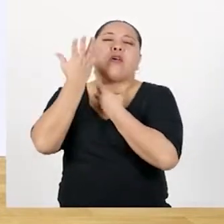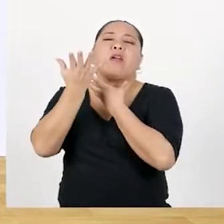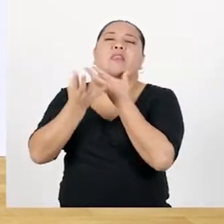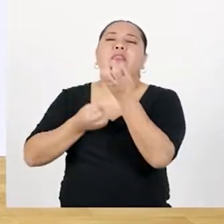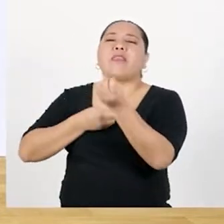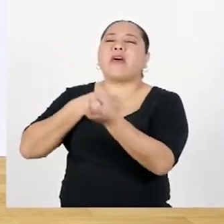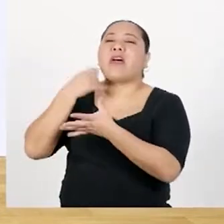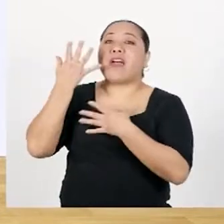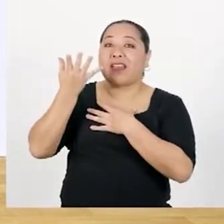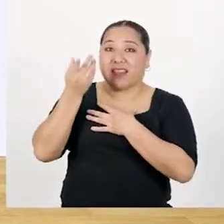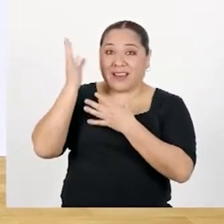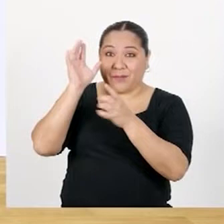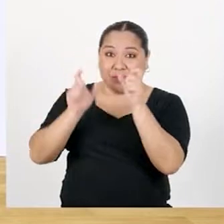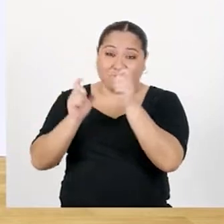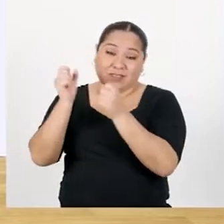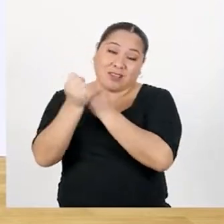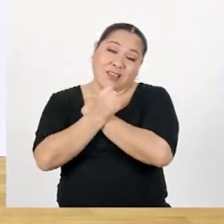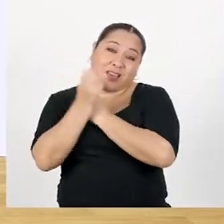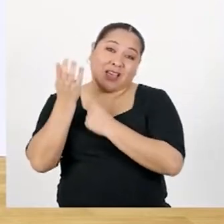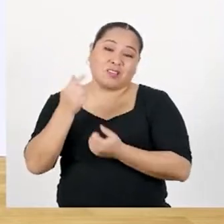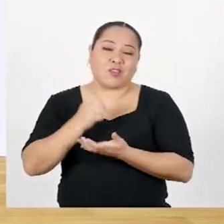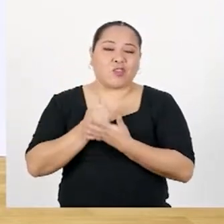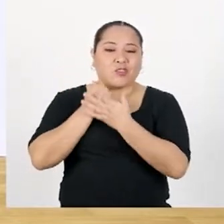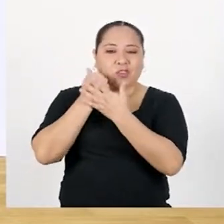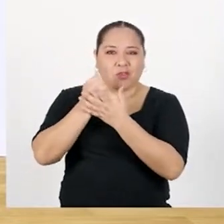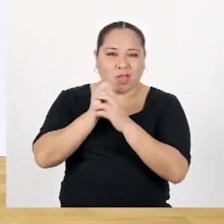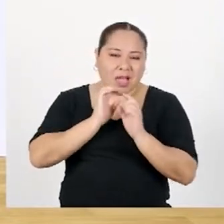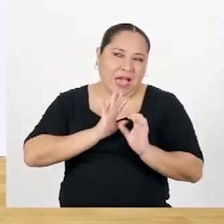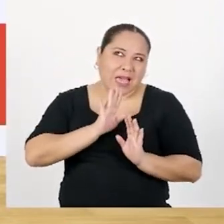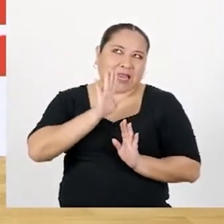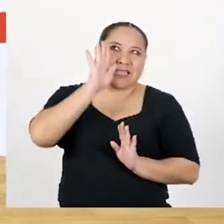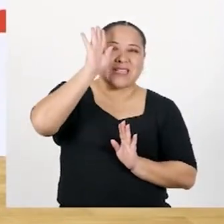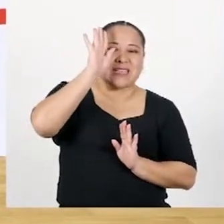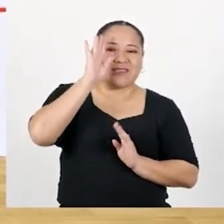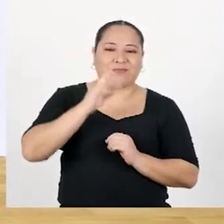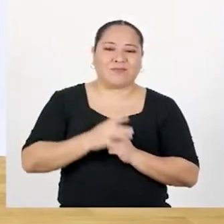las personas que queremos, porque eso nos ayuda a crecer.